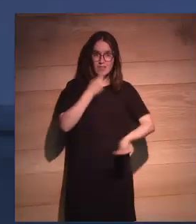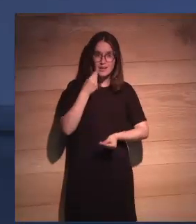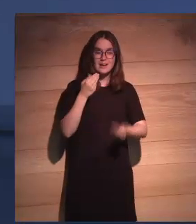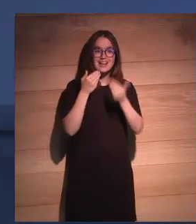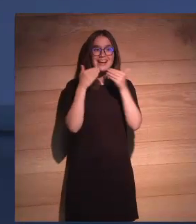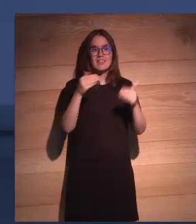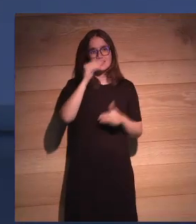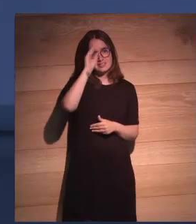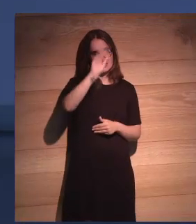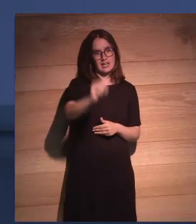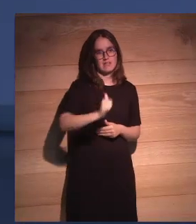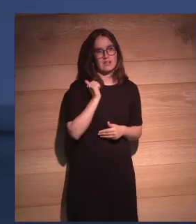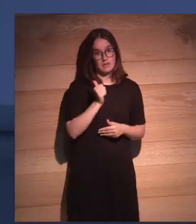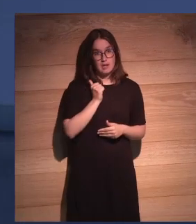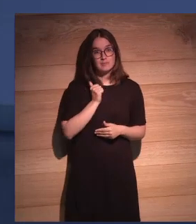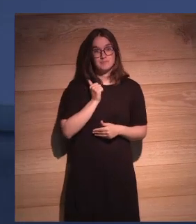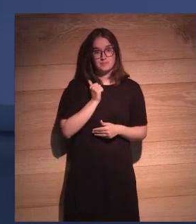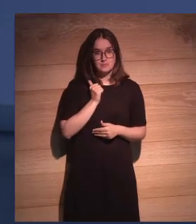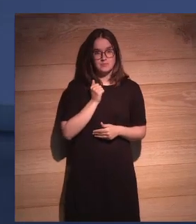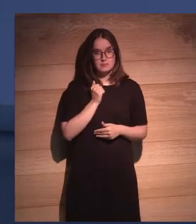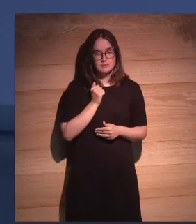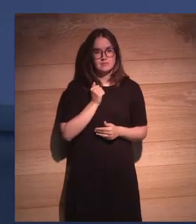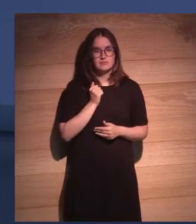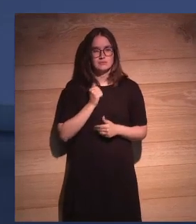la inteligencia artificial.